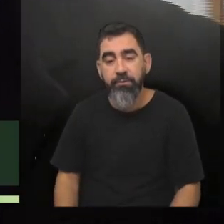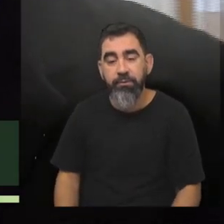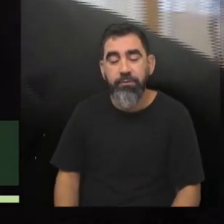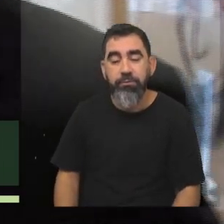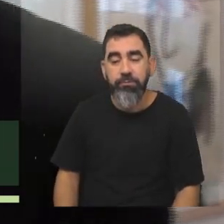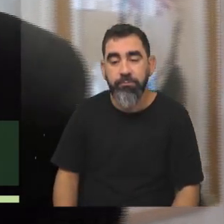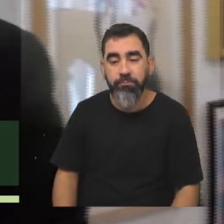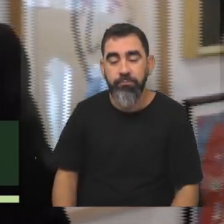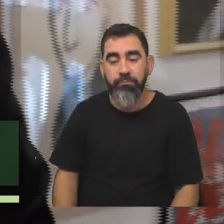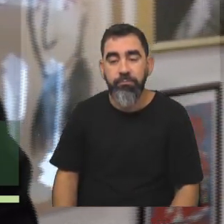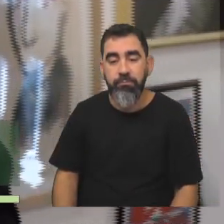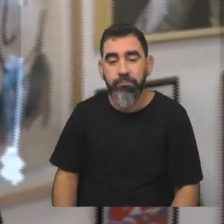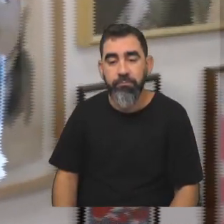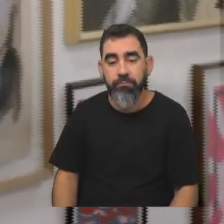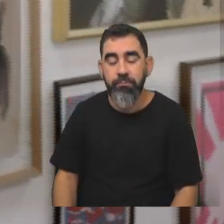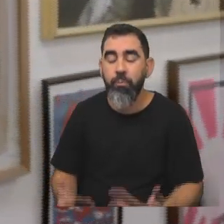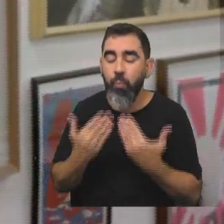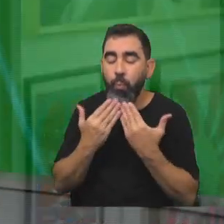volvemos contigo all estudios Muchísimas gracias eh